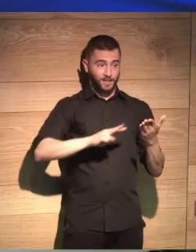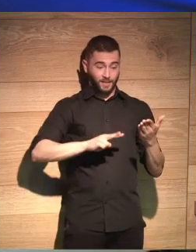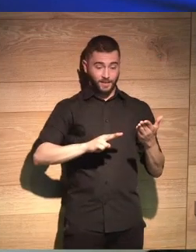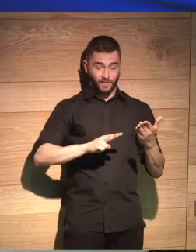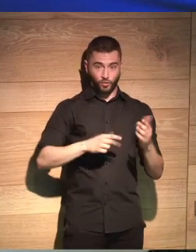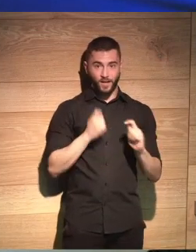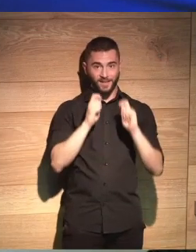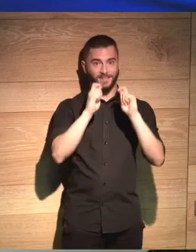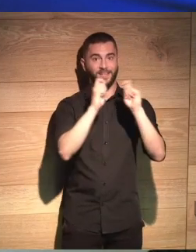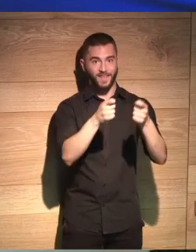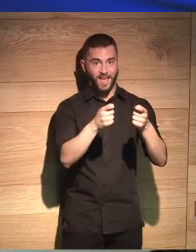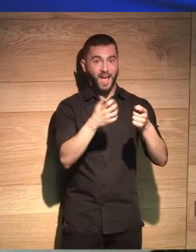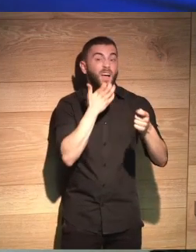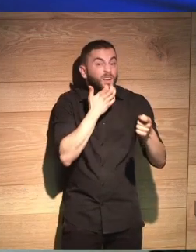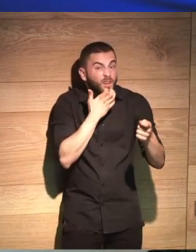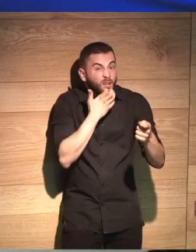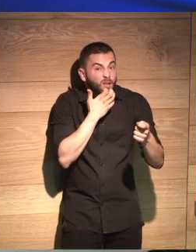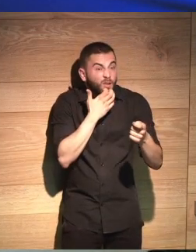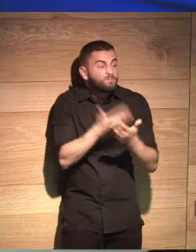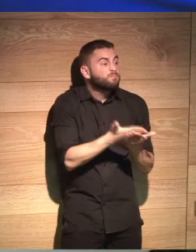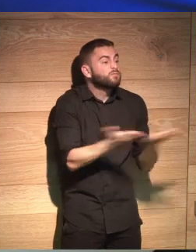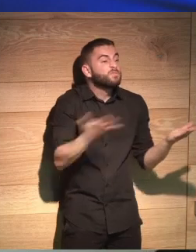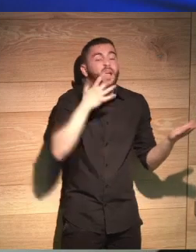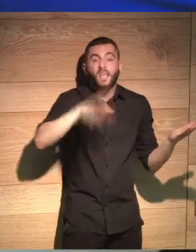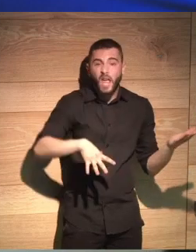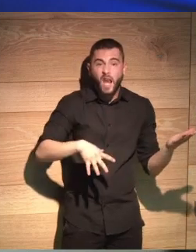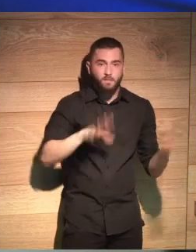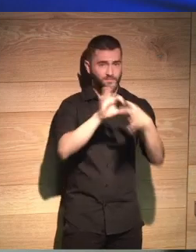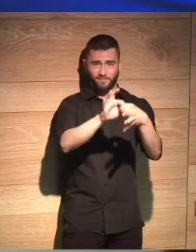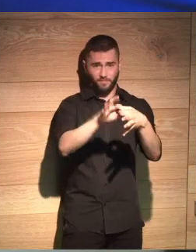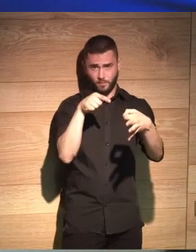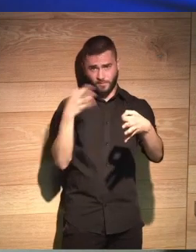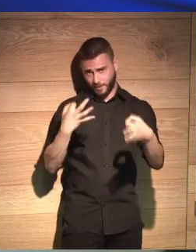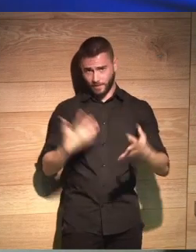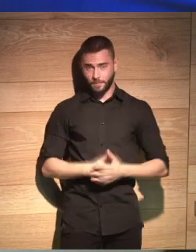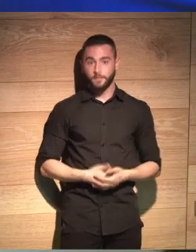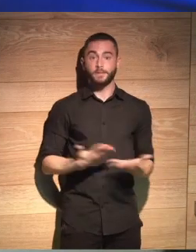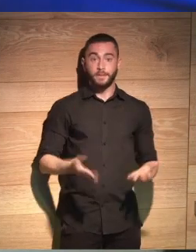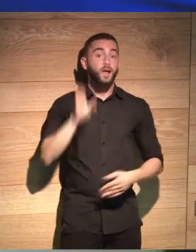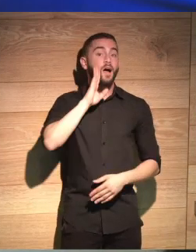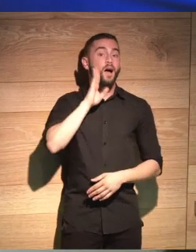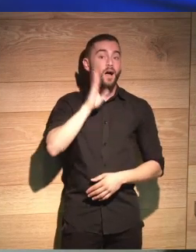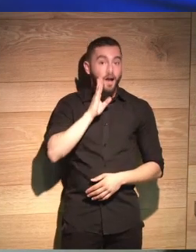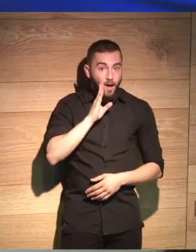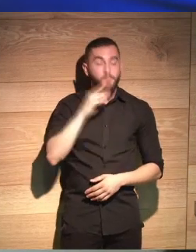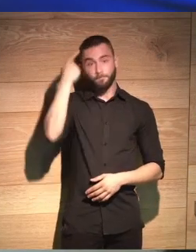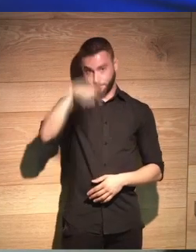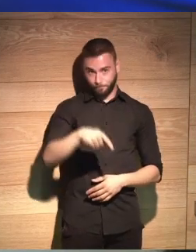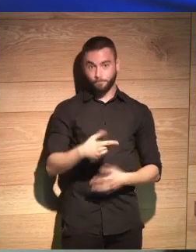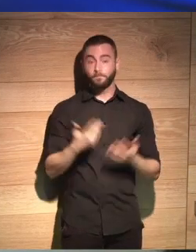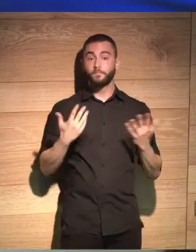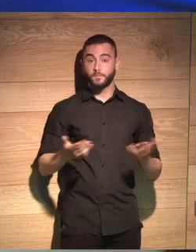parar, no? ¿A quién quiero dirigirme? Bueno, pues esto. Teniendo en cuenta eso, la libertad que